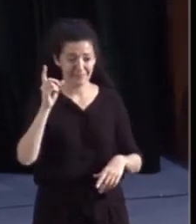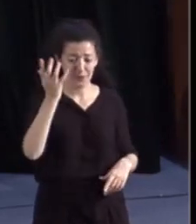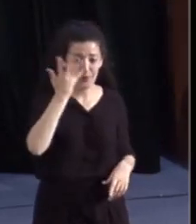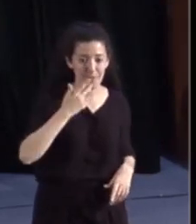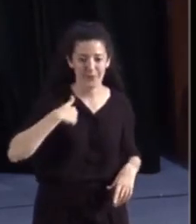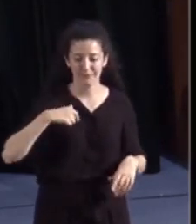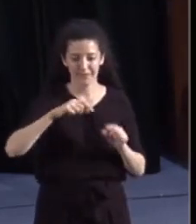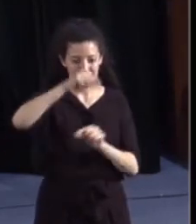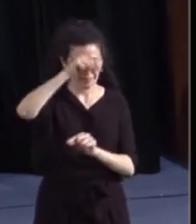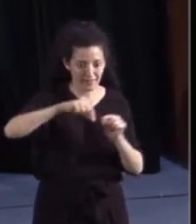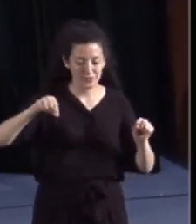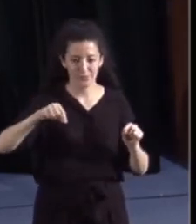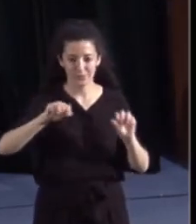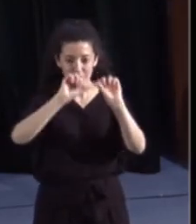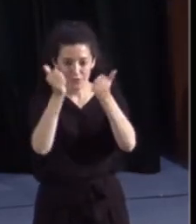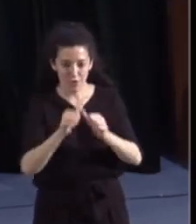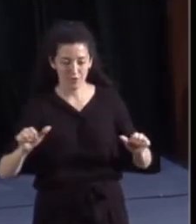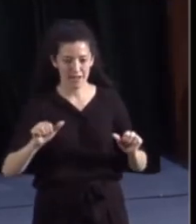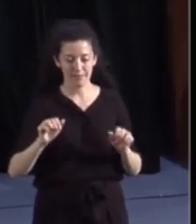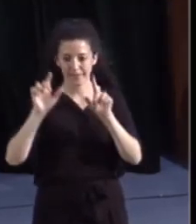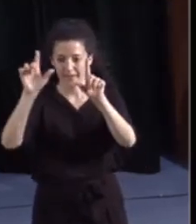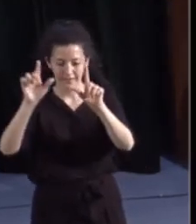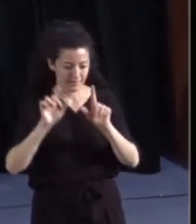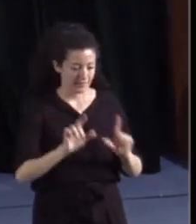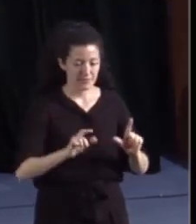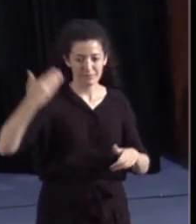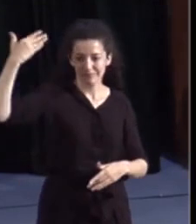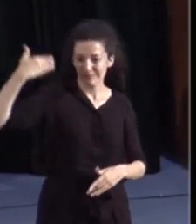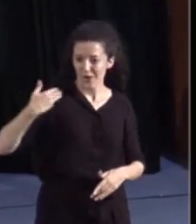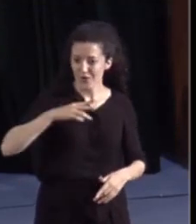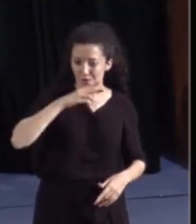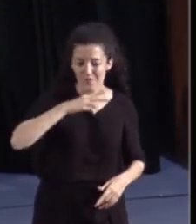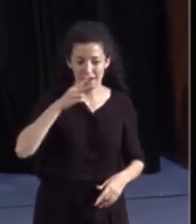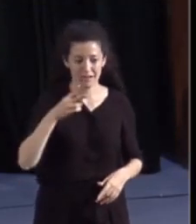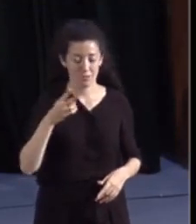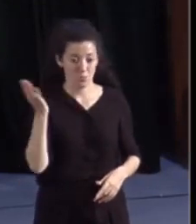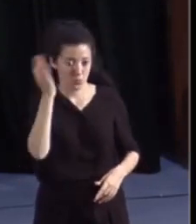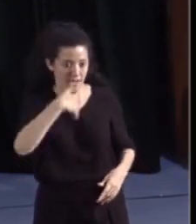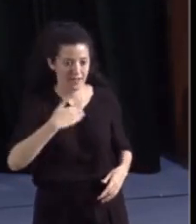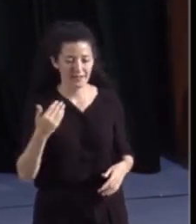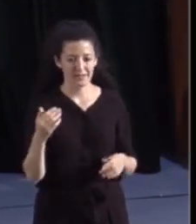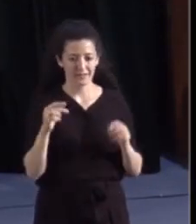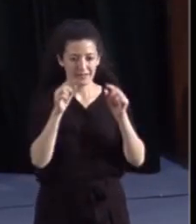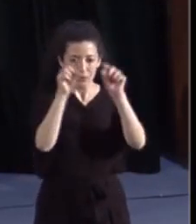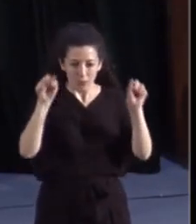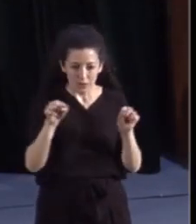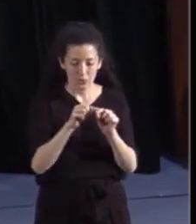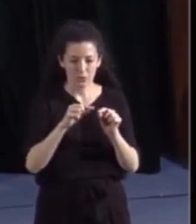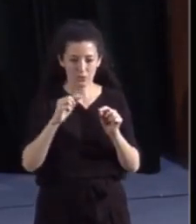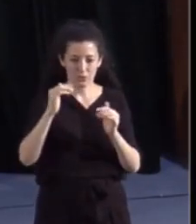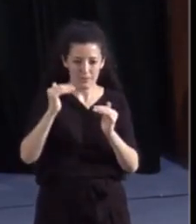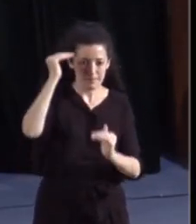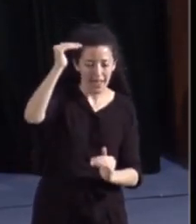formas, posiciones, con croma, sin croma, con ventana cuadrada, rectangular, redonda. Hay